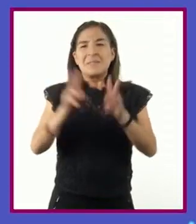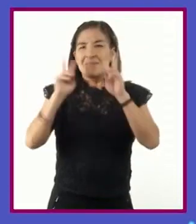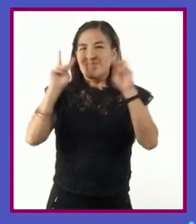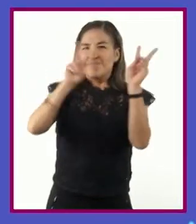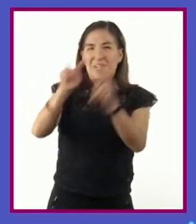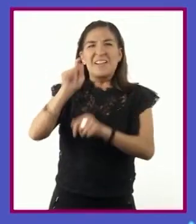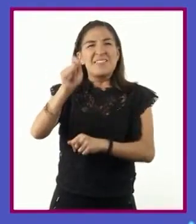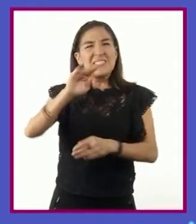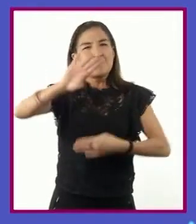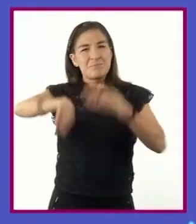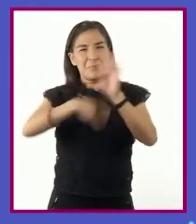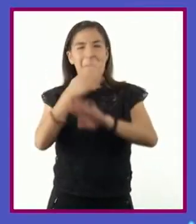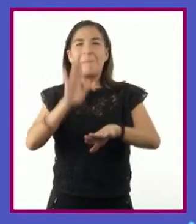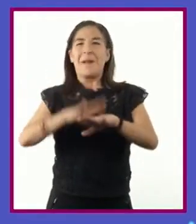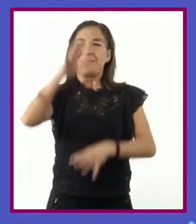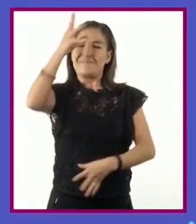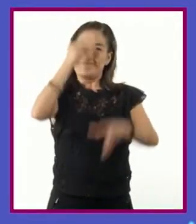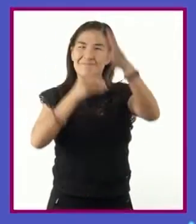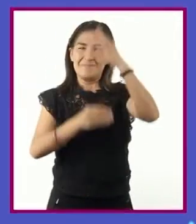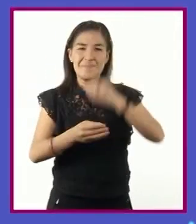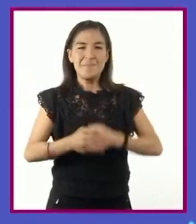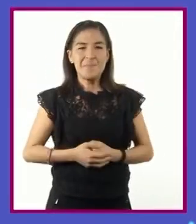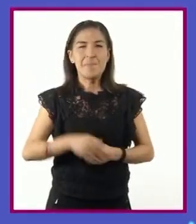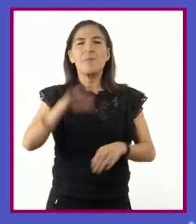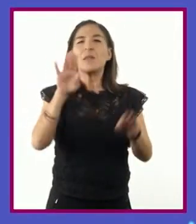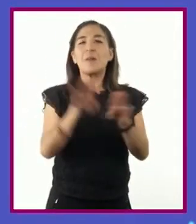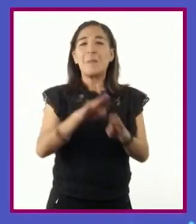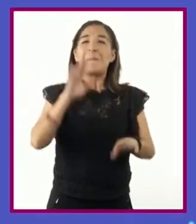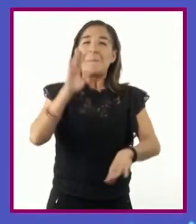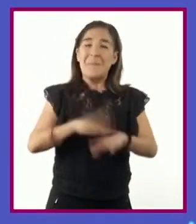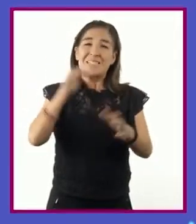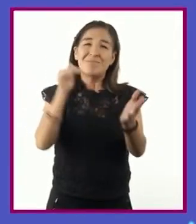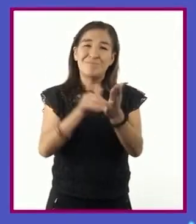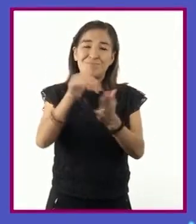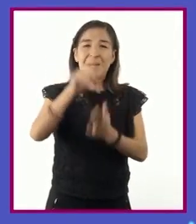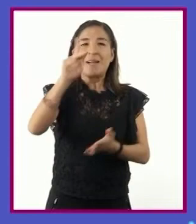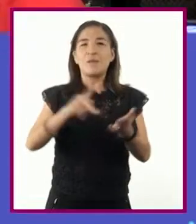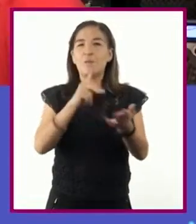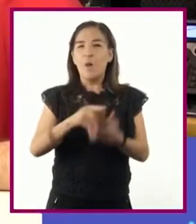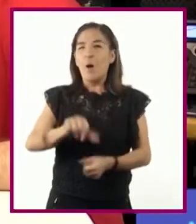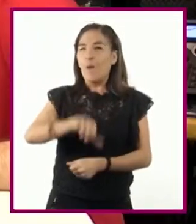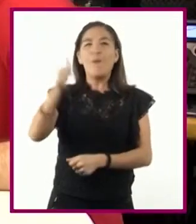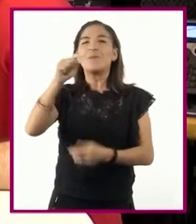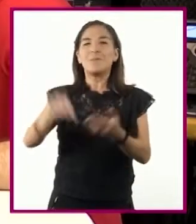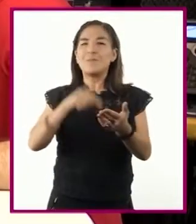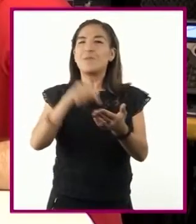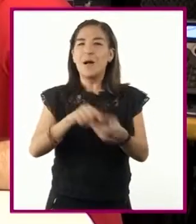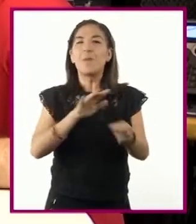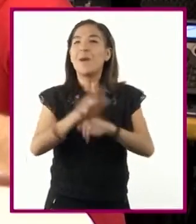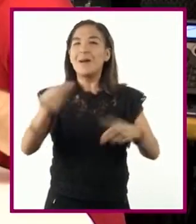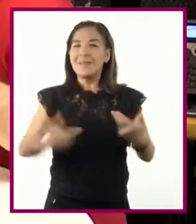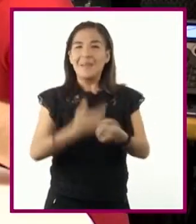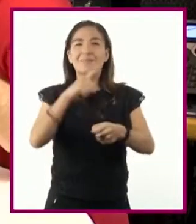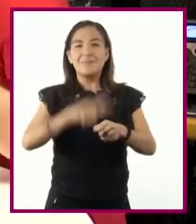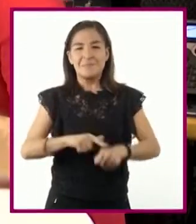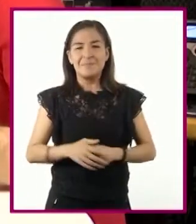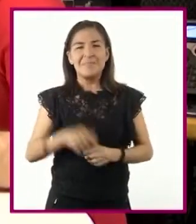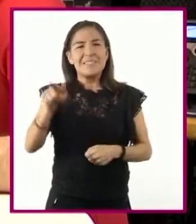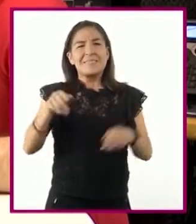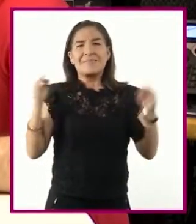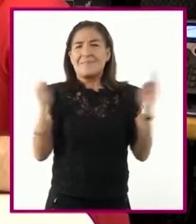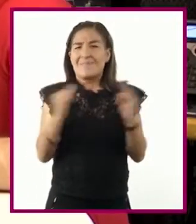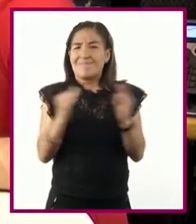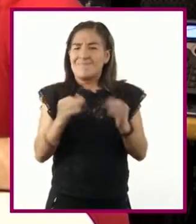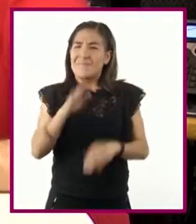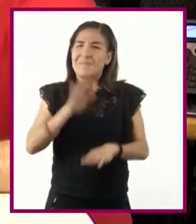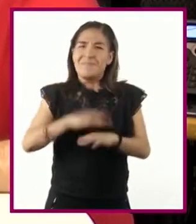se enriquece. Recorramos miles de kilómetros y lleguemos a otra nación. Aquí nos sorprende el frío